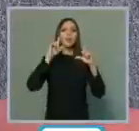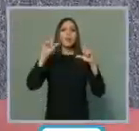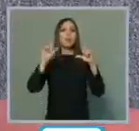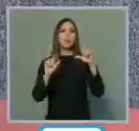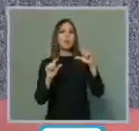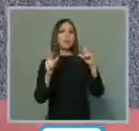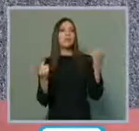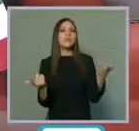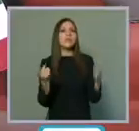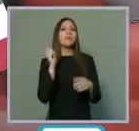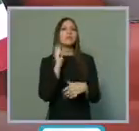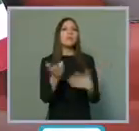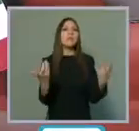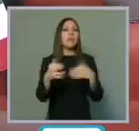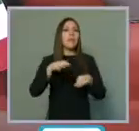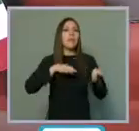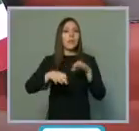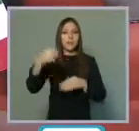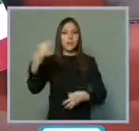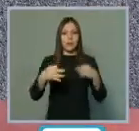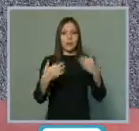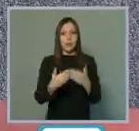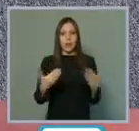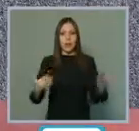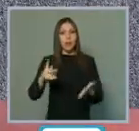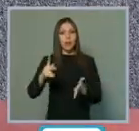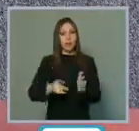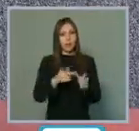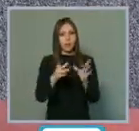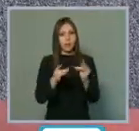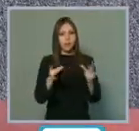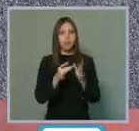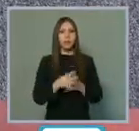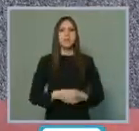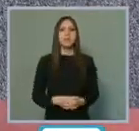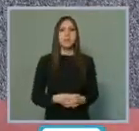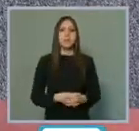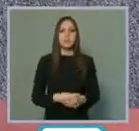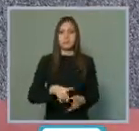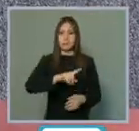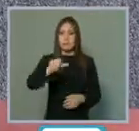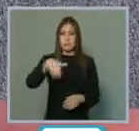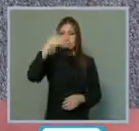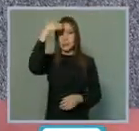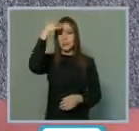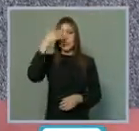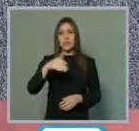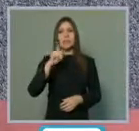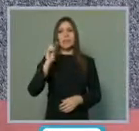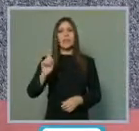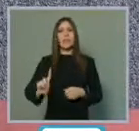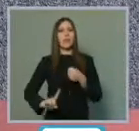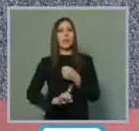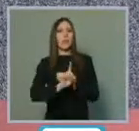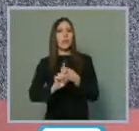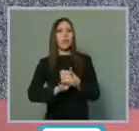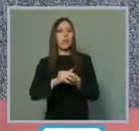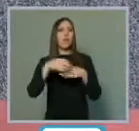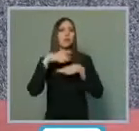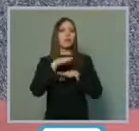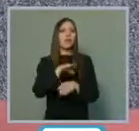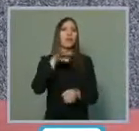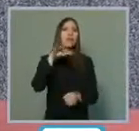¿qué hace en el tribunal? Sí. A ver, retomemos un poquito lo anteriormente. Nosotros conocemos todo lo que sea conflictos electorales,